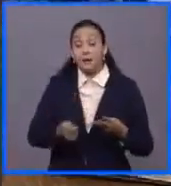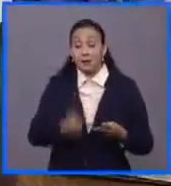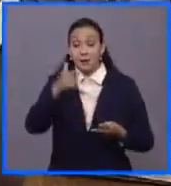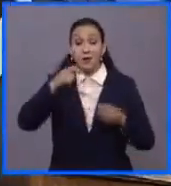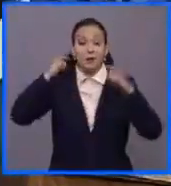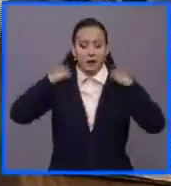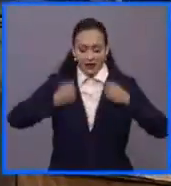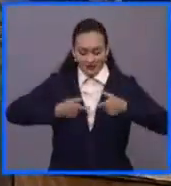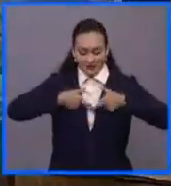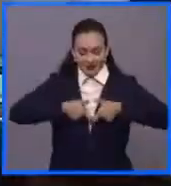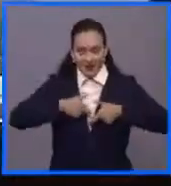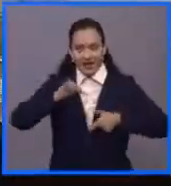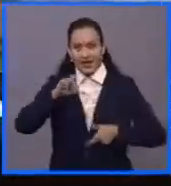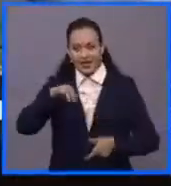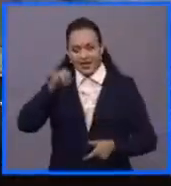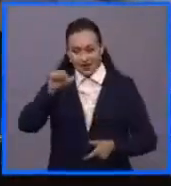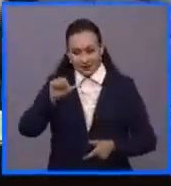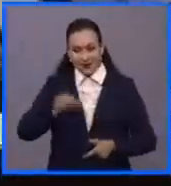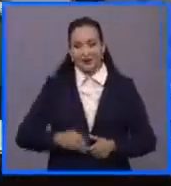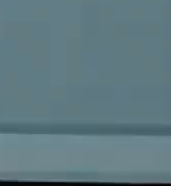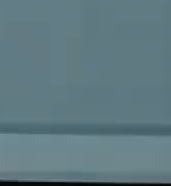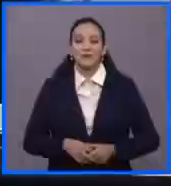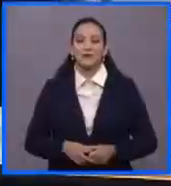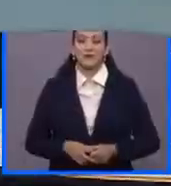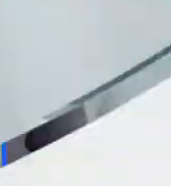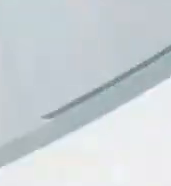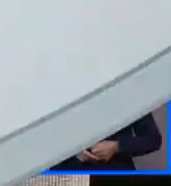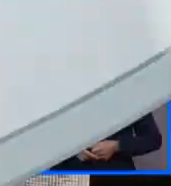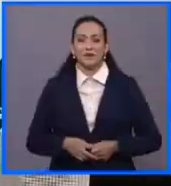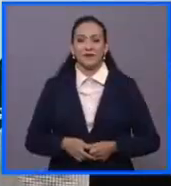medalla Irma Campos Madrigal.